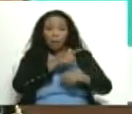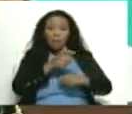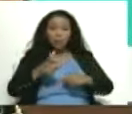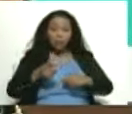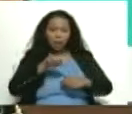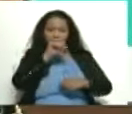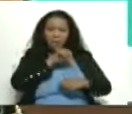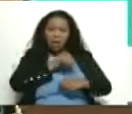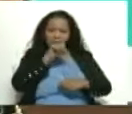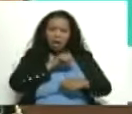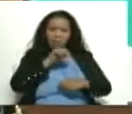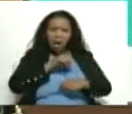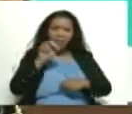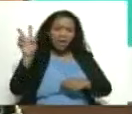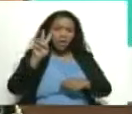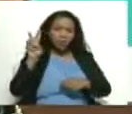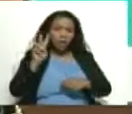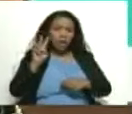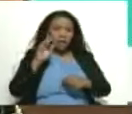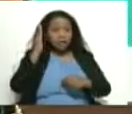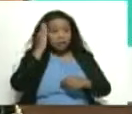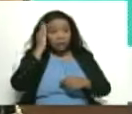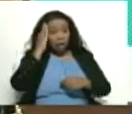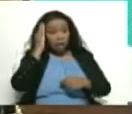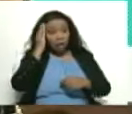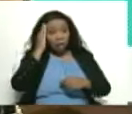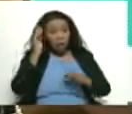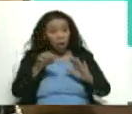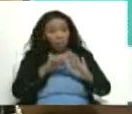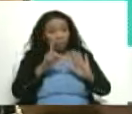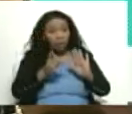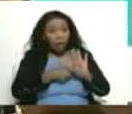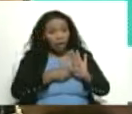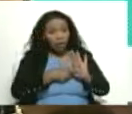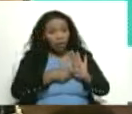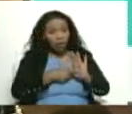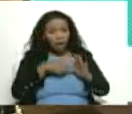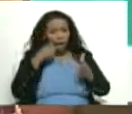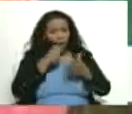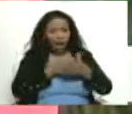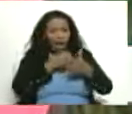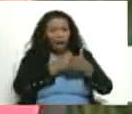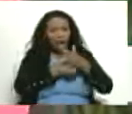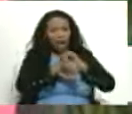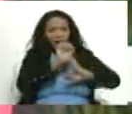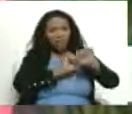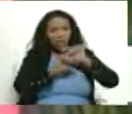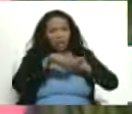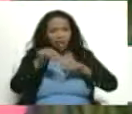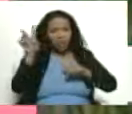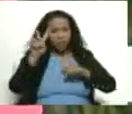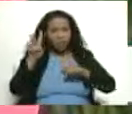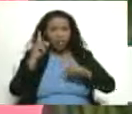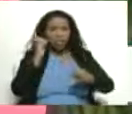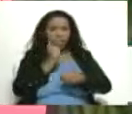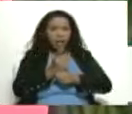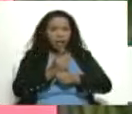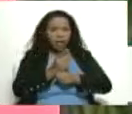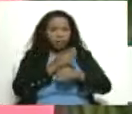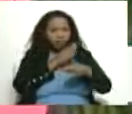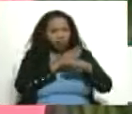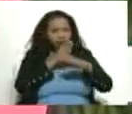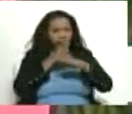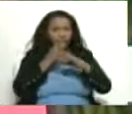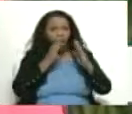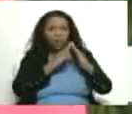el país, toda persona que conoció y conoce los argumentos de nuestro reclamo y de nuestra defensa, debe ir casa por casa a